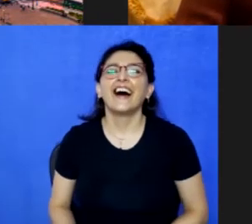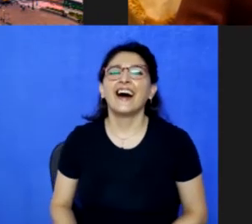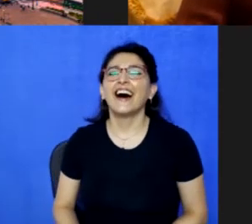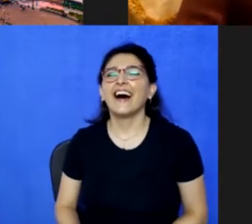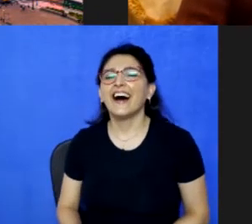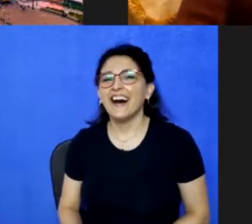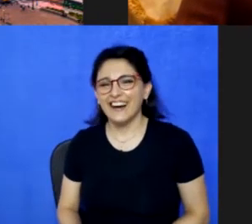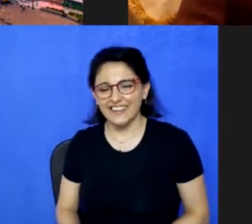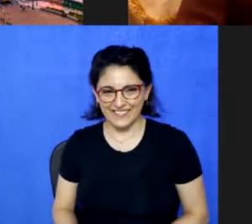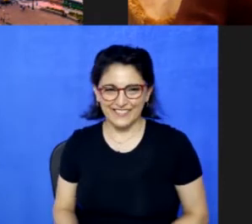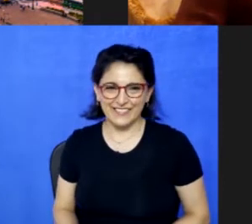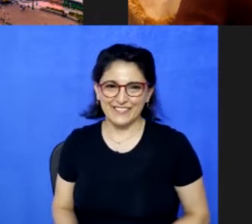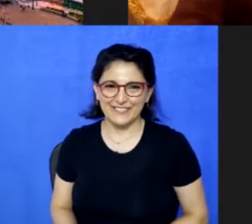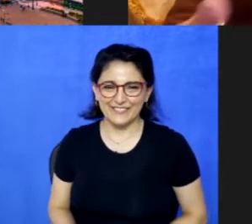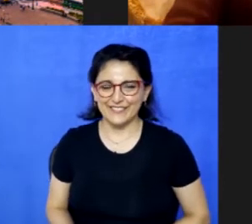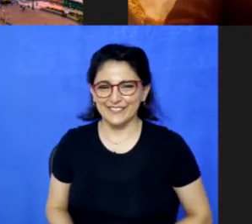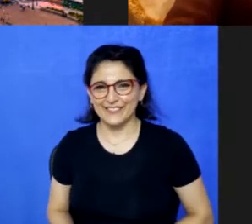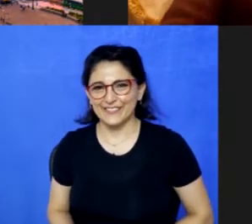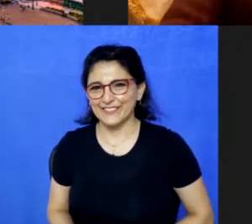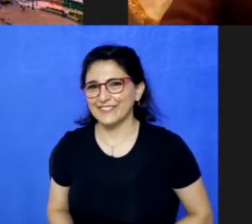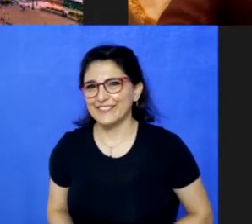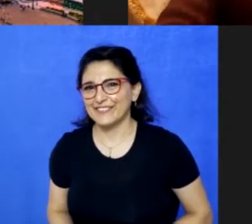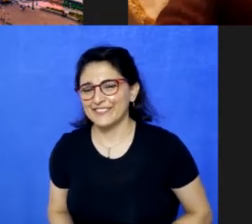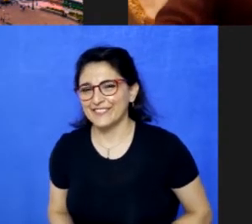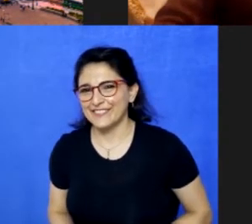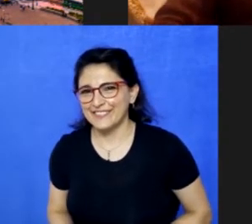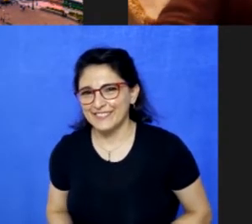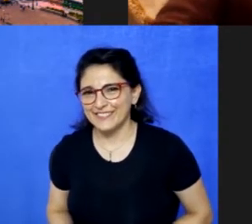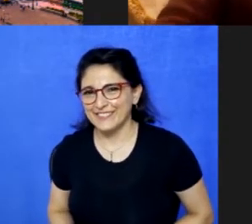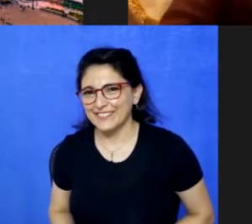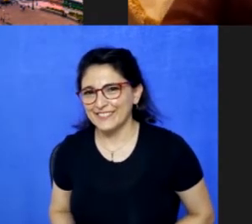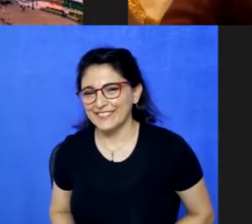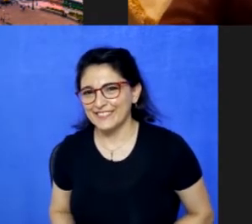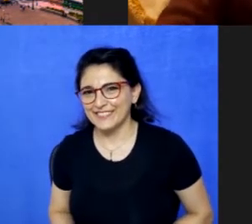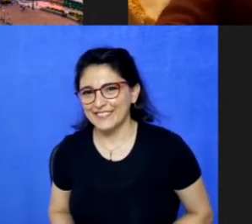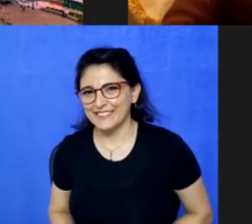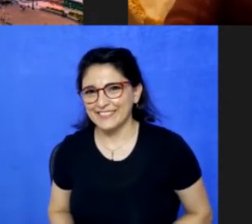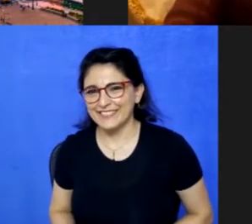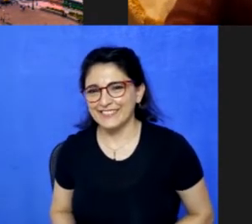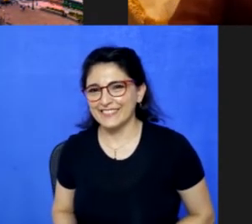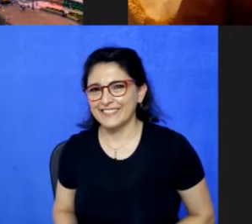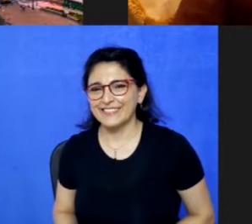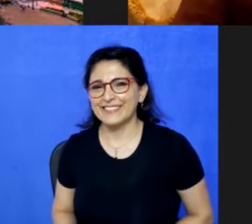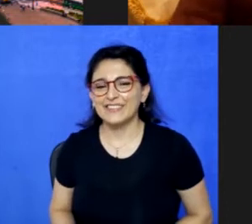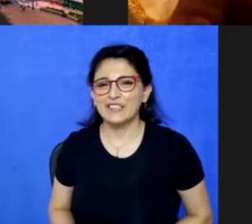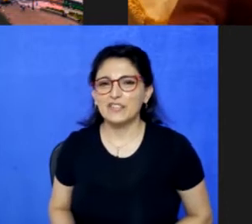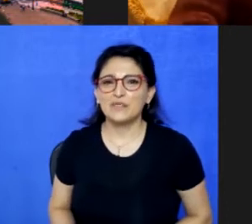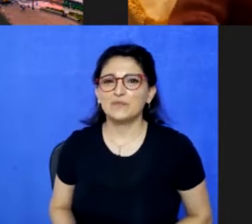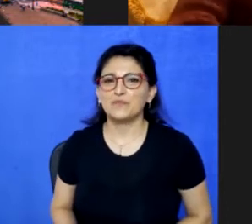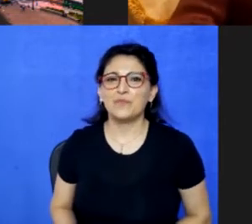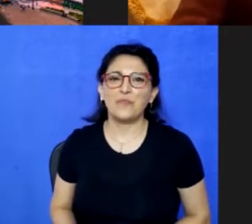Parecía de estar adentro. Después llegaba a la puerta de donde a los tachos basura y